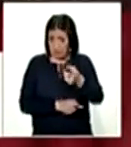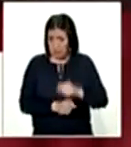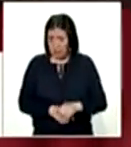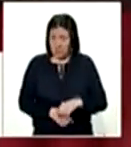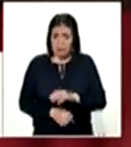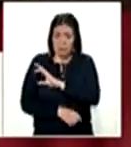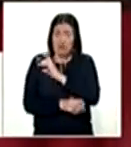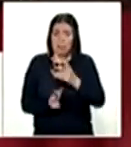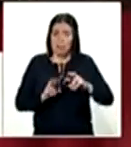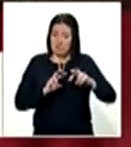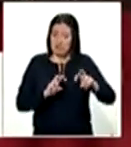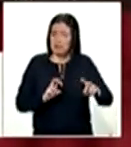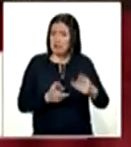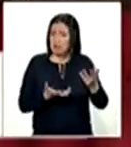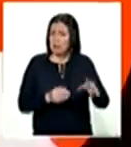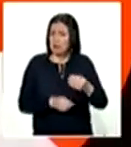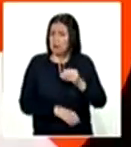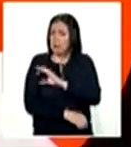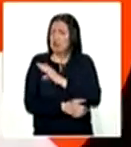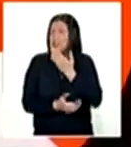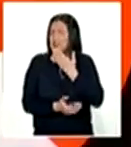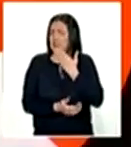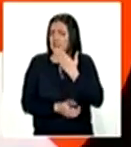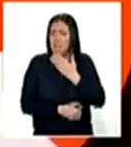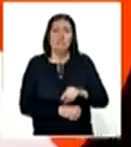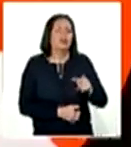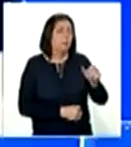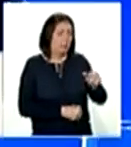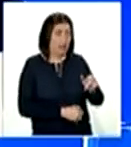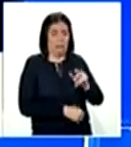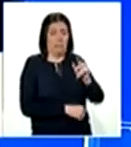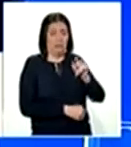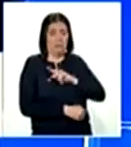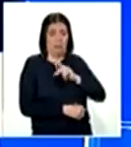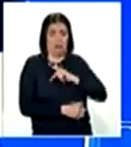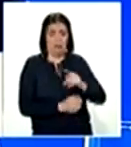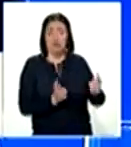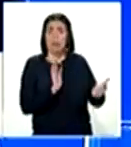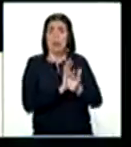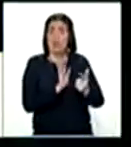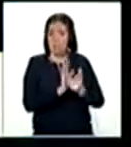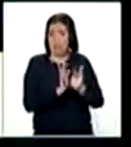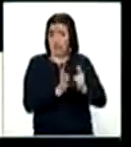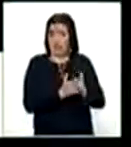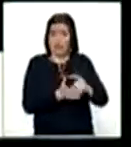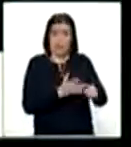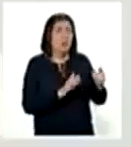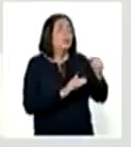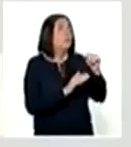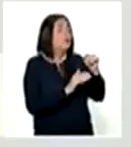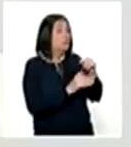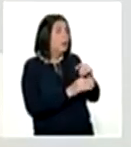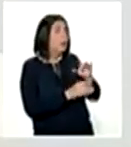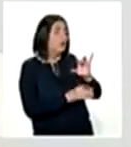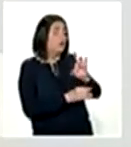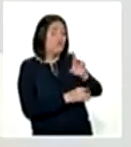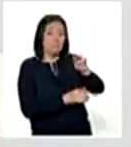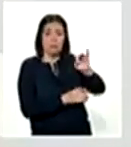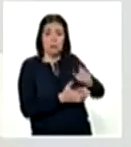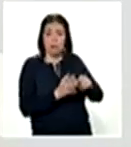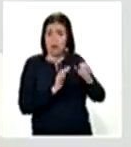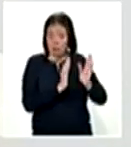a la investigación abierta por la Fiscalía contra Keiko Fujimori en el marco de la Ley de Crimen Organizado. Nadie tiene